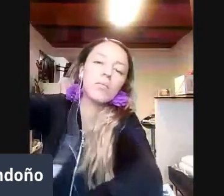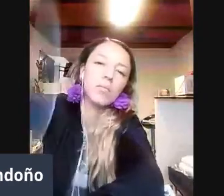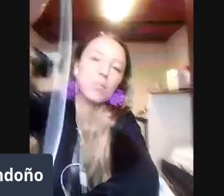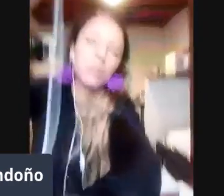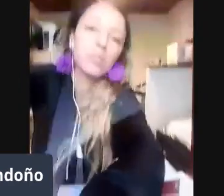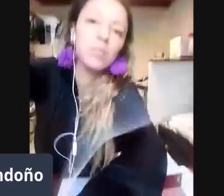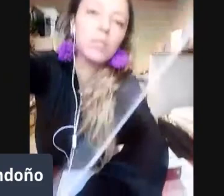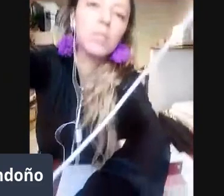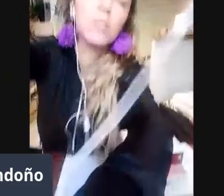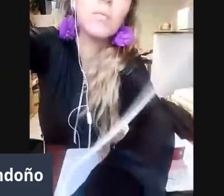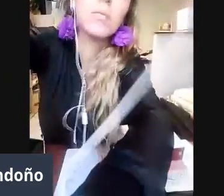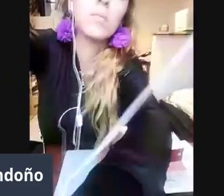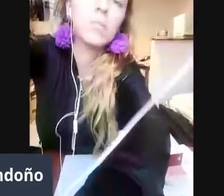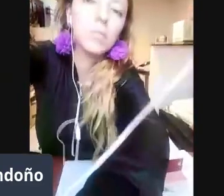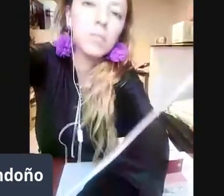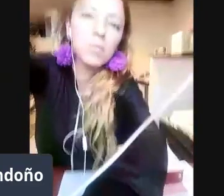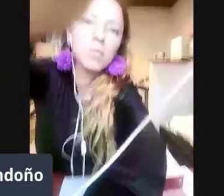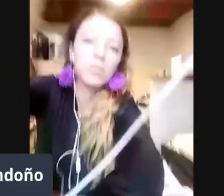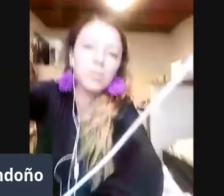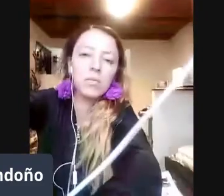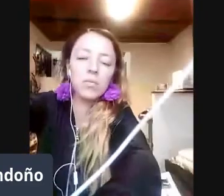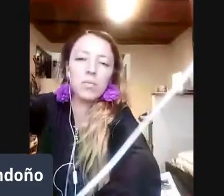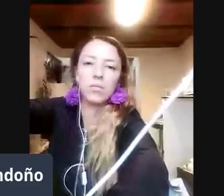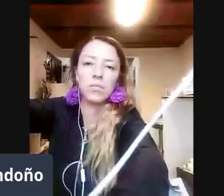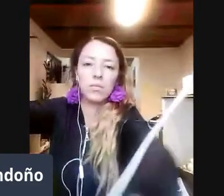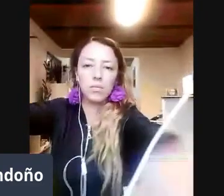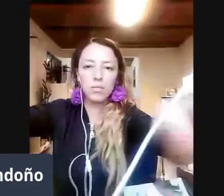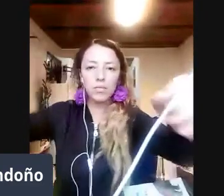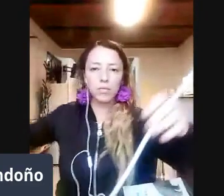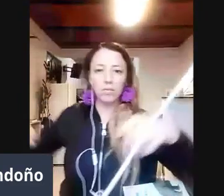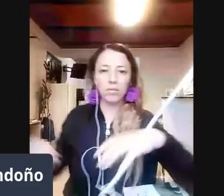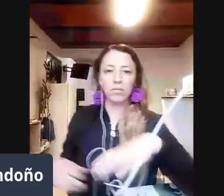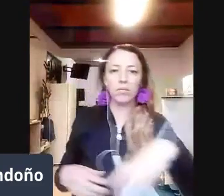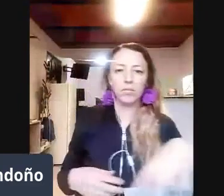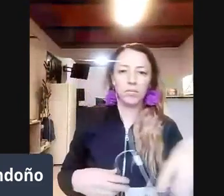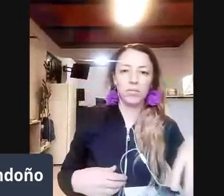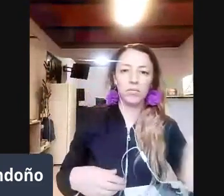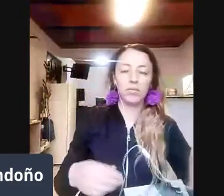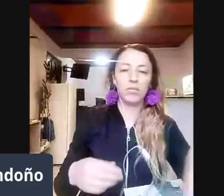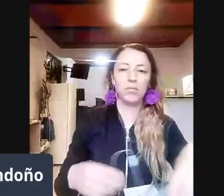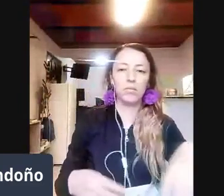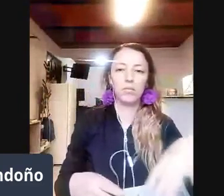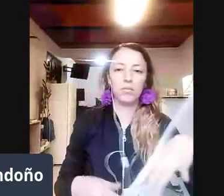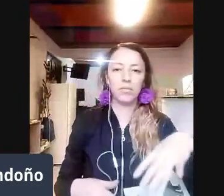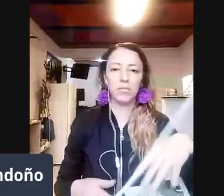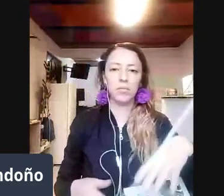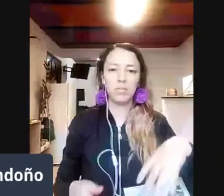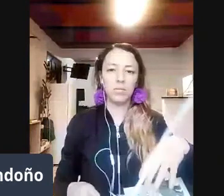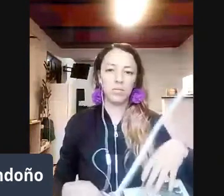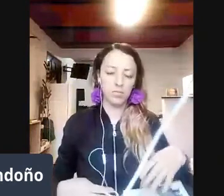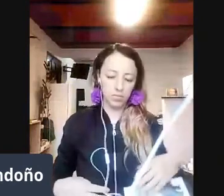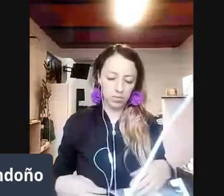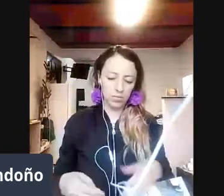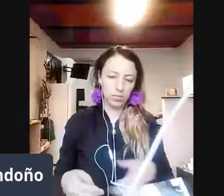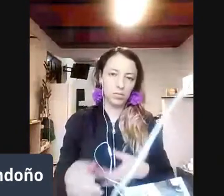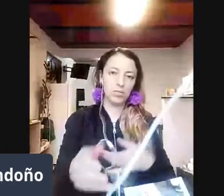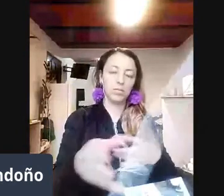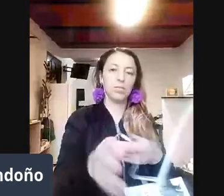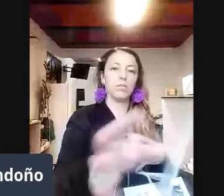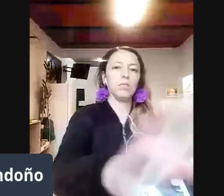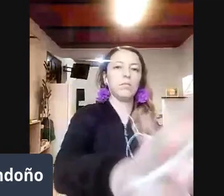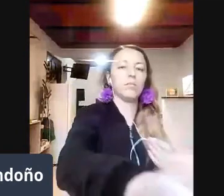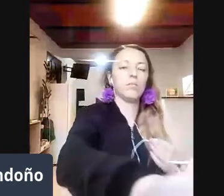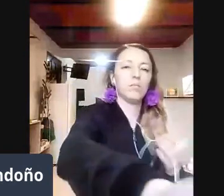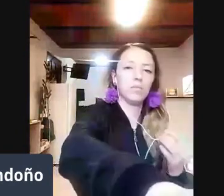además con su y ahora era como heriberto en la calle y le dice a la